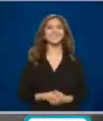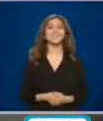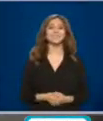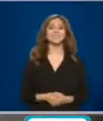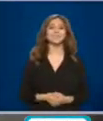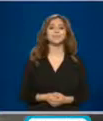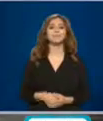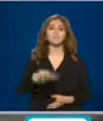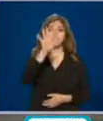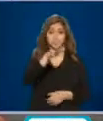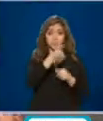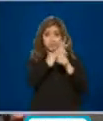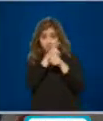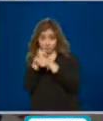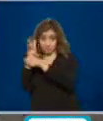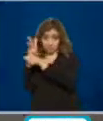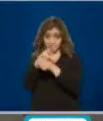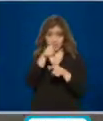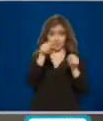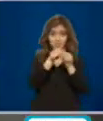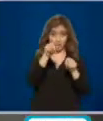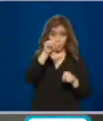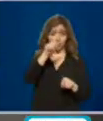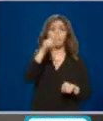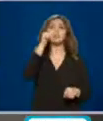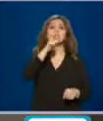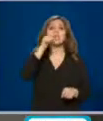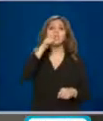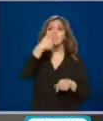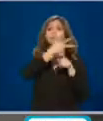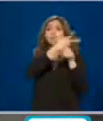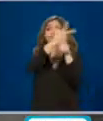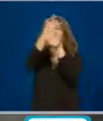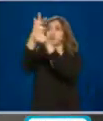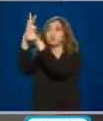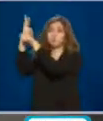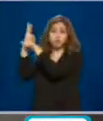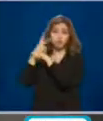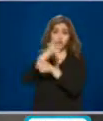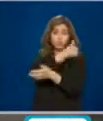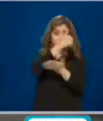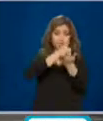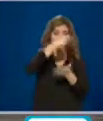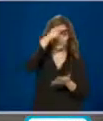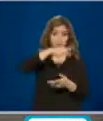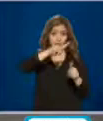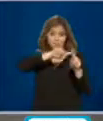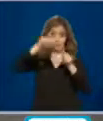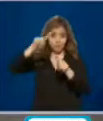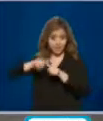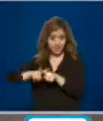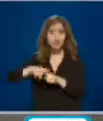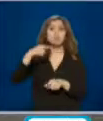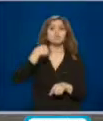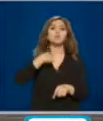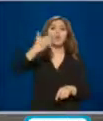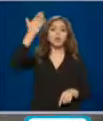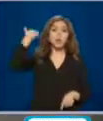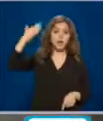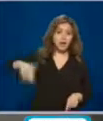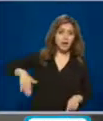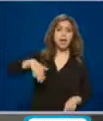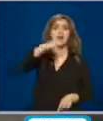Tío Alberto, usted no conoce al tío Alberto, pero lo traigo recorriendo la Ciudad de México por diferentes lugares. Le dije que había una escuela de